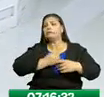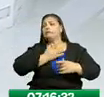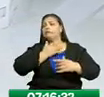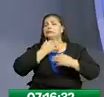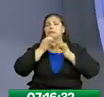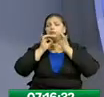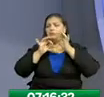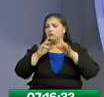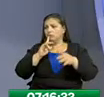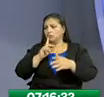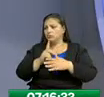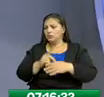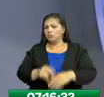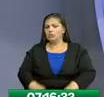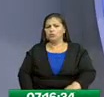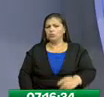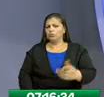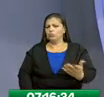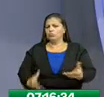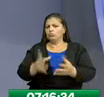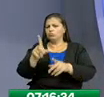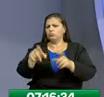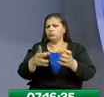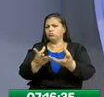entrada, puertos, aeropuertos,